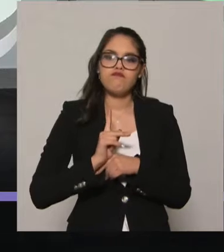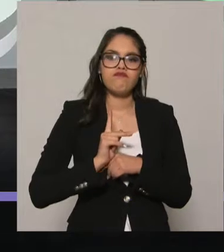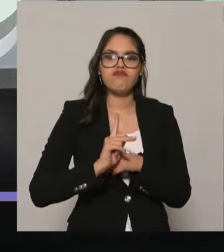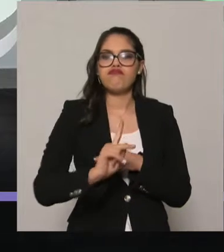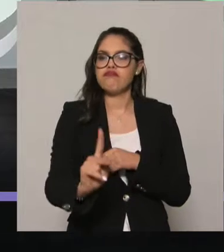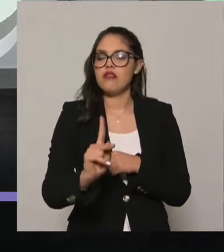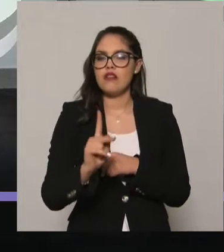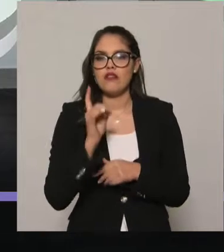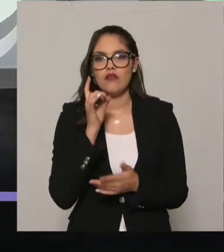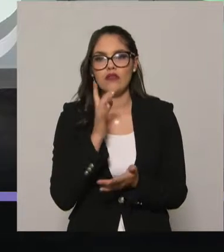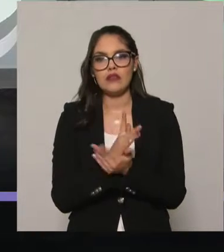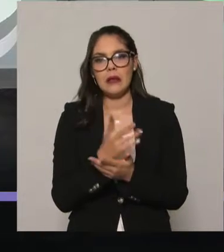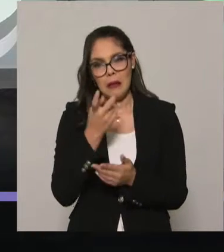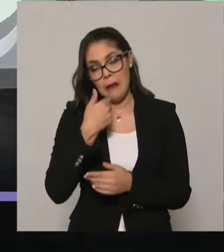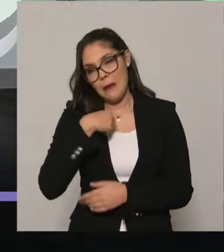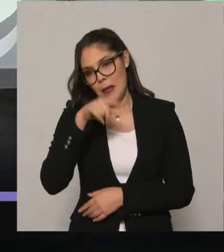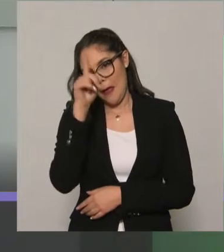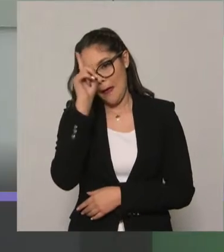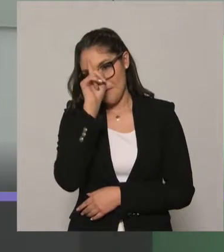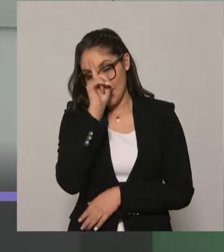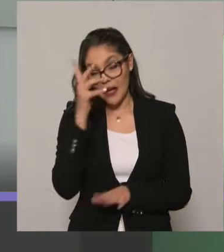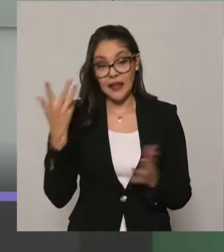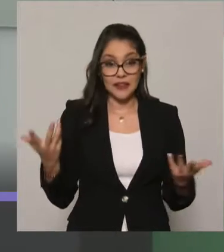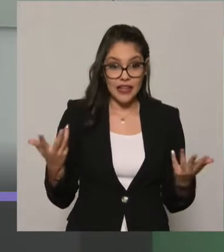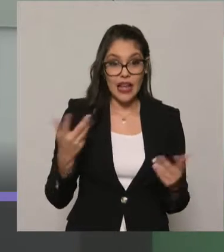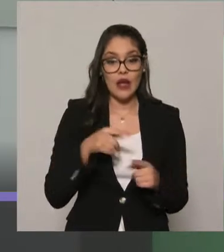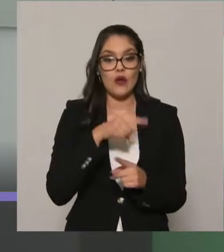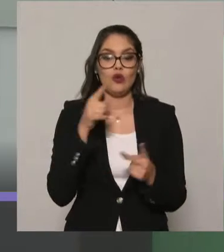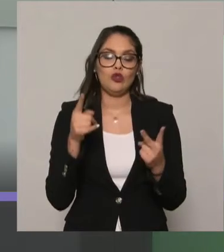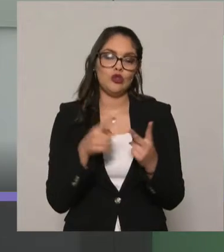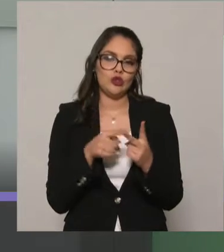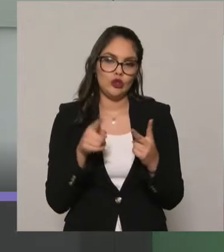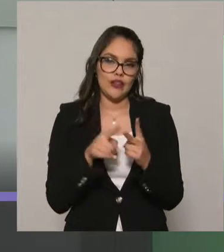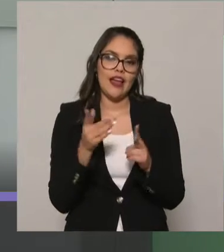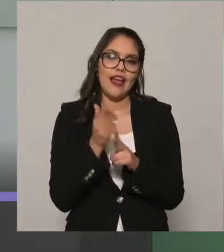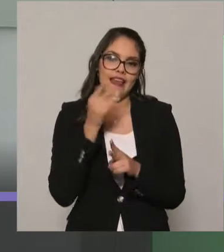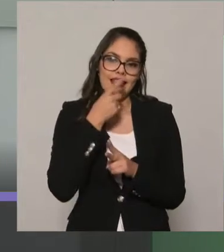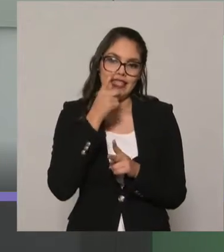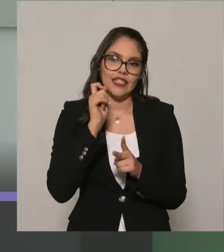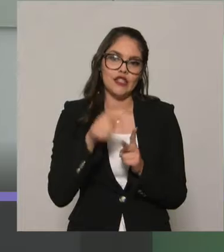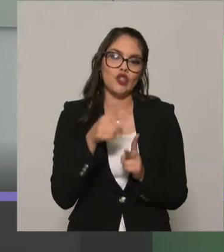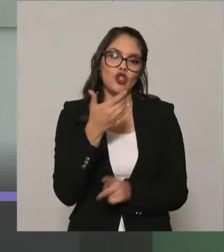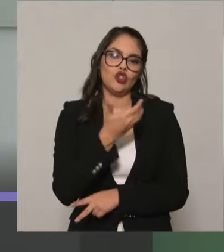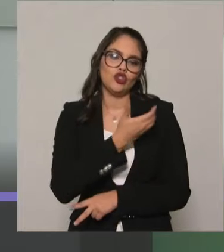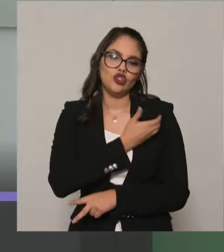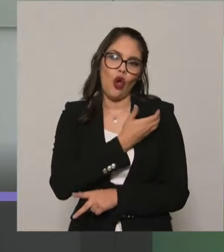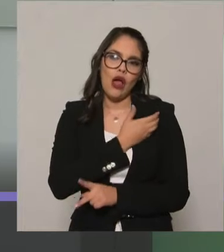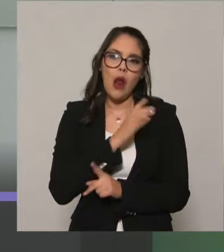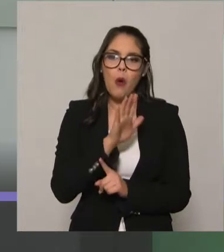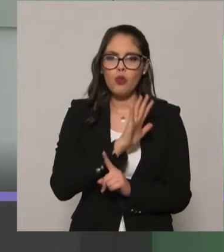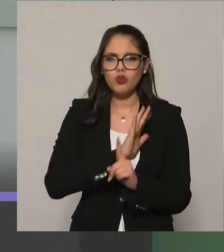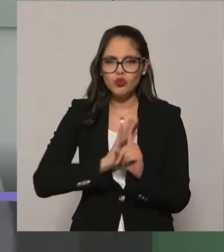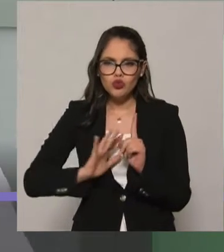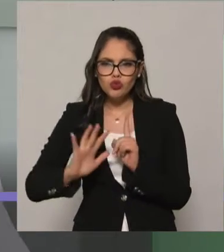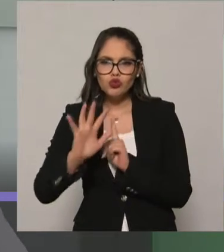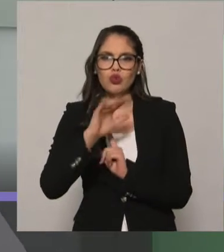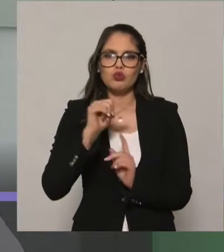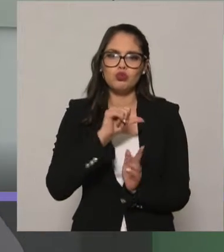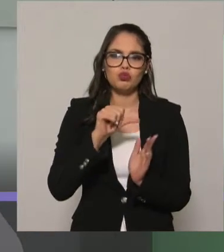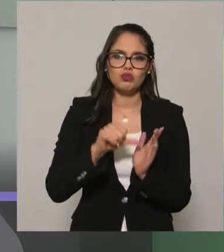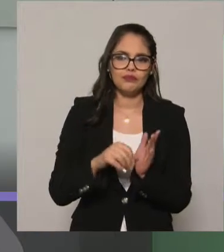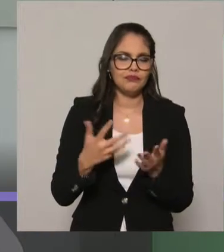años. Esa fue una propuesta entonces. Evidentemente la segunda, ya la habíamos dicho, es el Zócalo y alrededores, es decir, centro histórico. Ahí